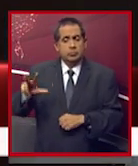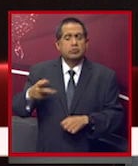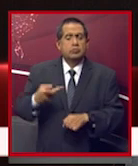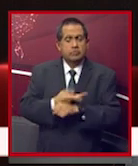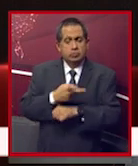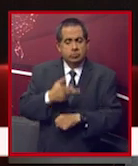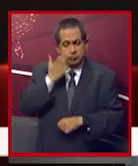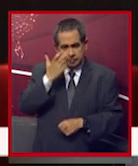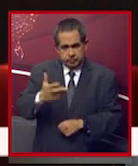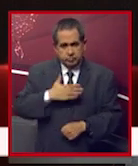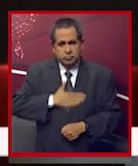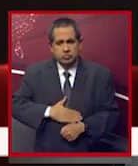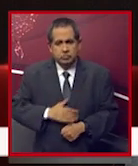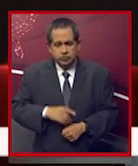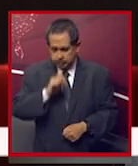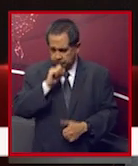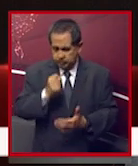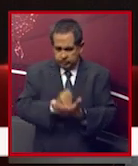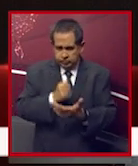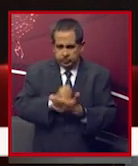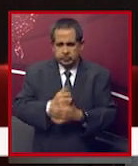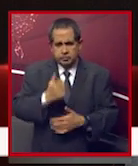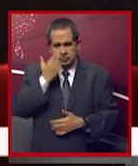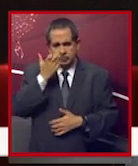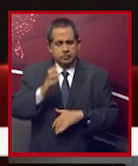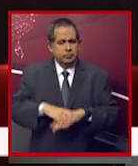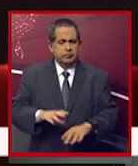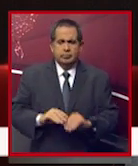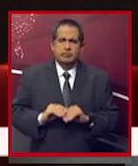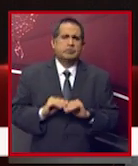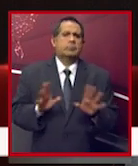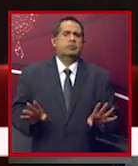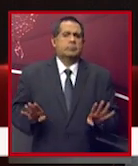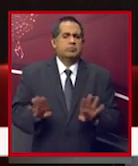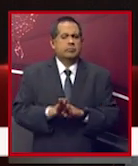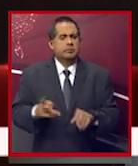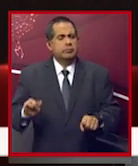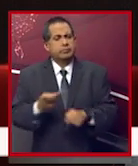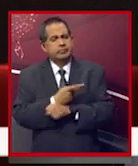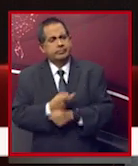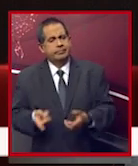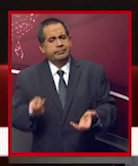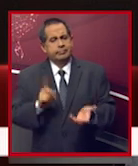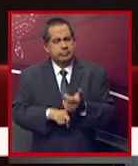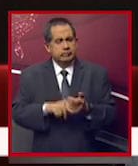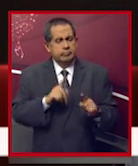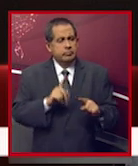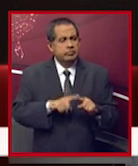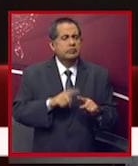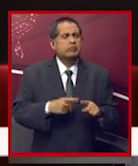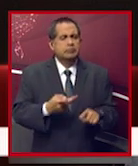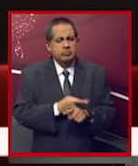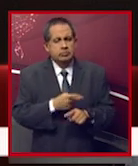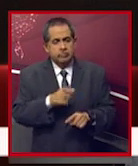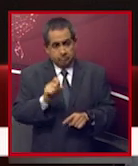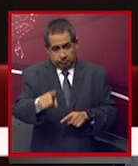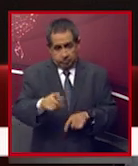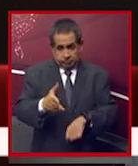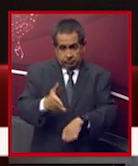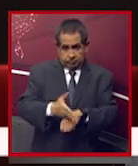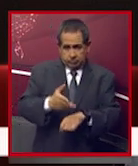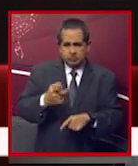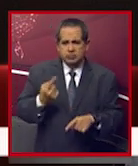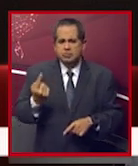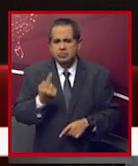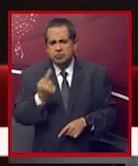1968 y la exigencia de que se esclarezcan los hechos y se castigue por el